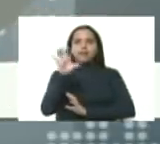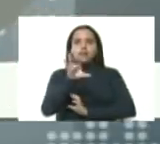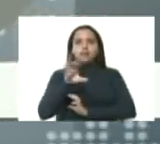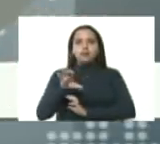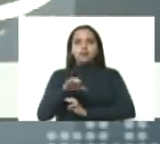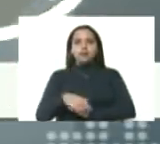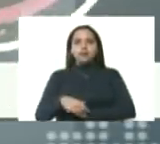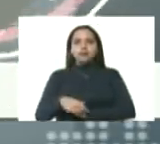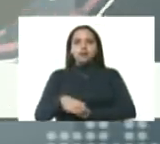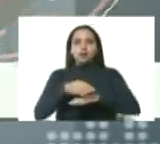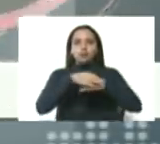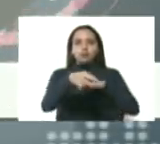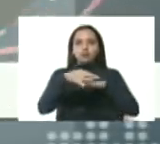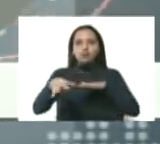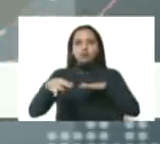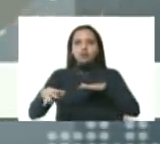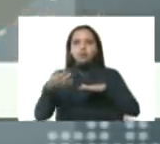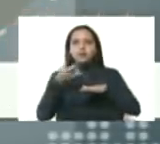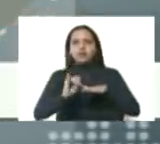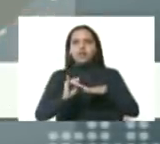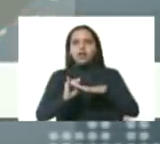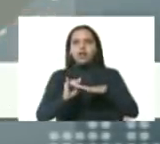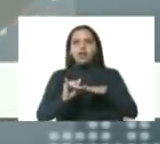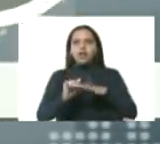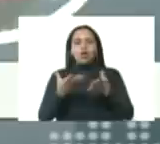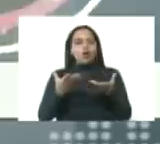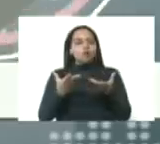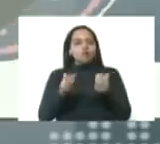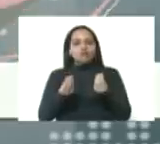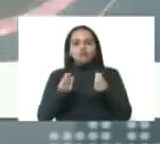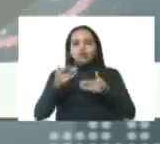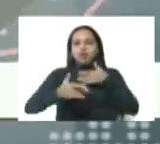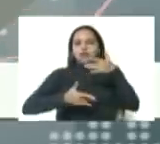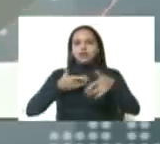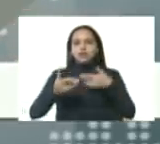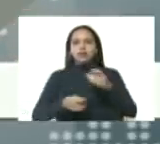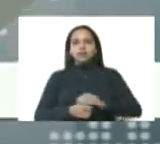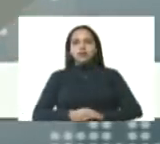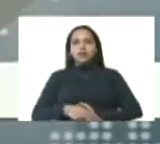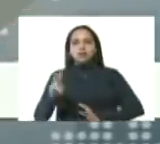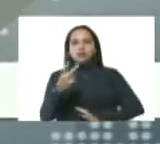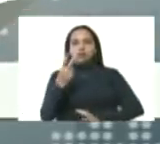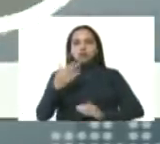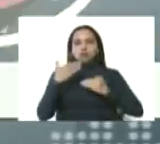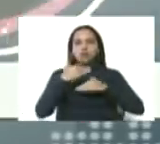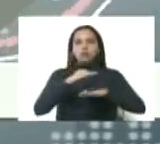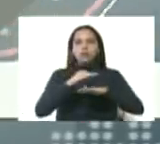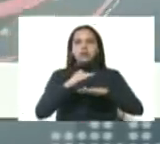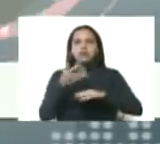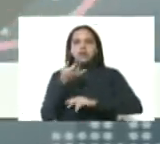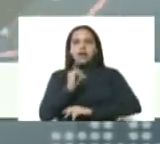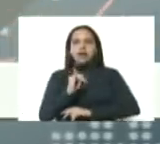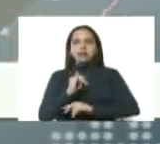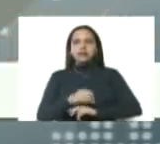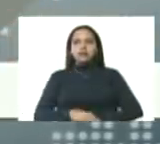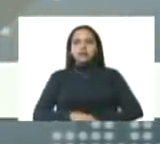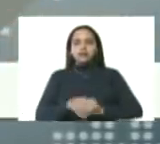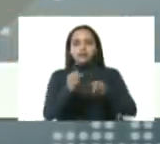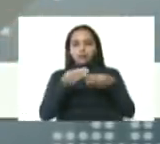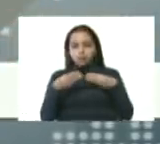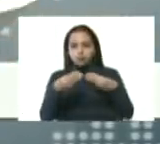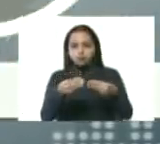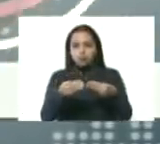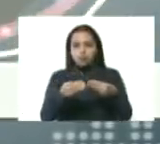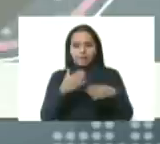estados y municipios donde los focos están muy activos. Luego un segundo nivel donde la flexibilización es parcial y